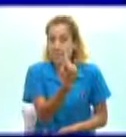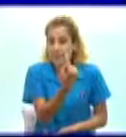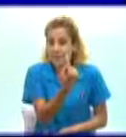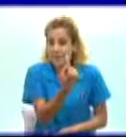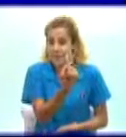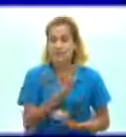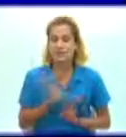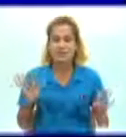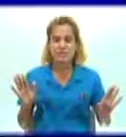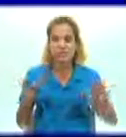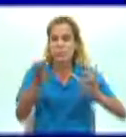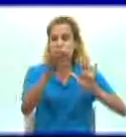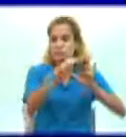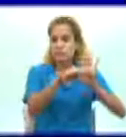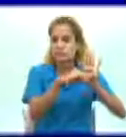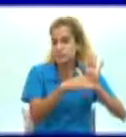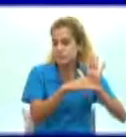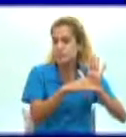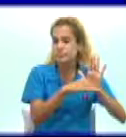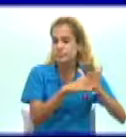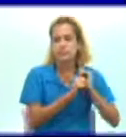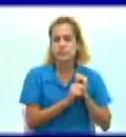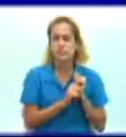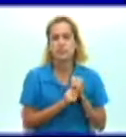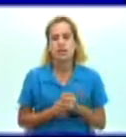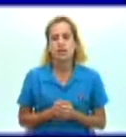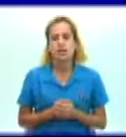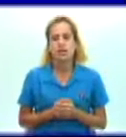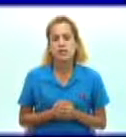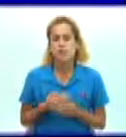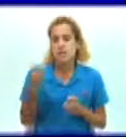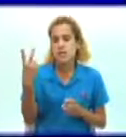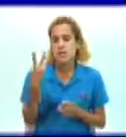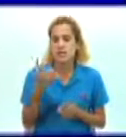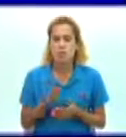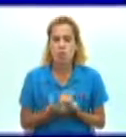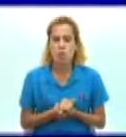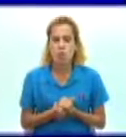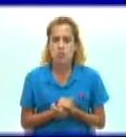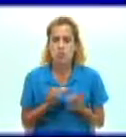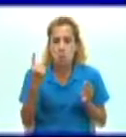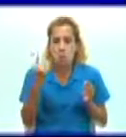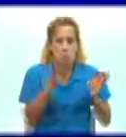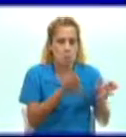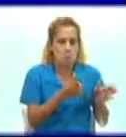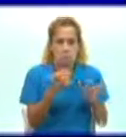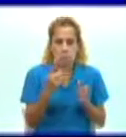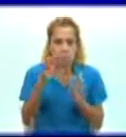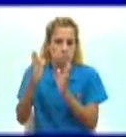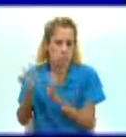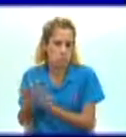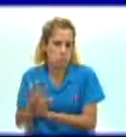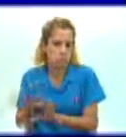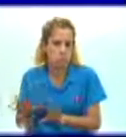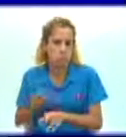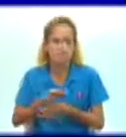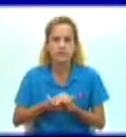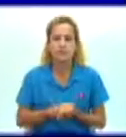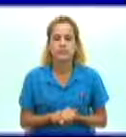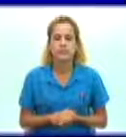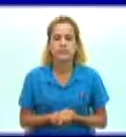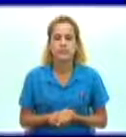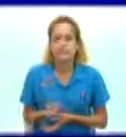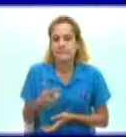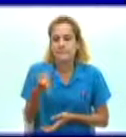de las operaciones, el orden operacional que ustedes conocen. Y en este otro caso, hemos trabajado por reflexión. Es decir, hemos resuelto primero